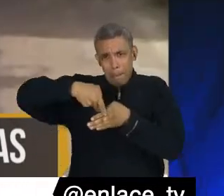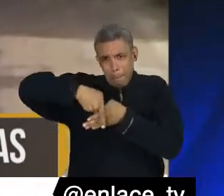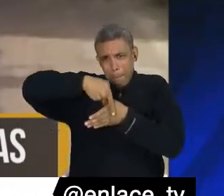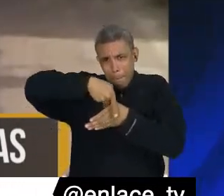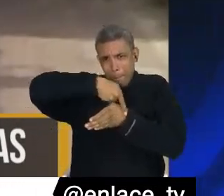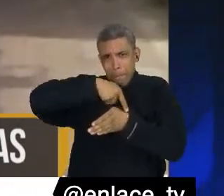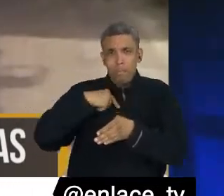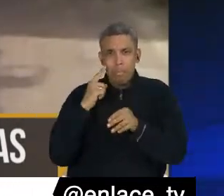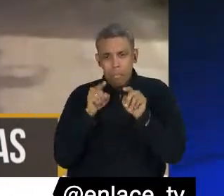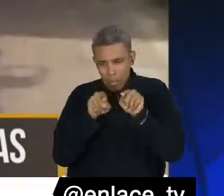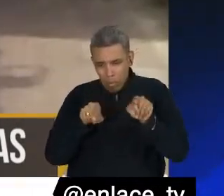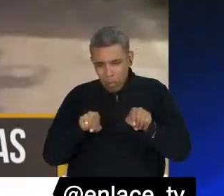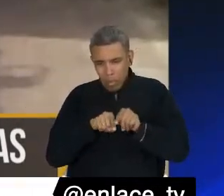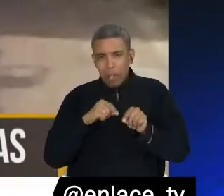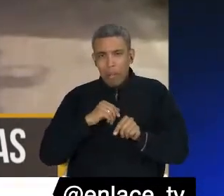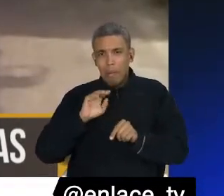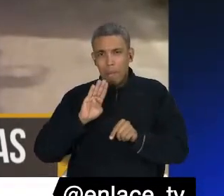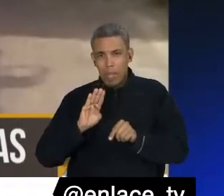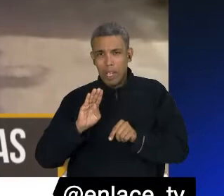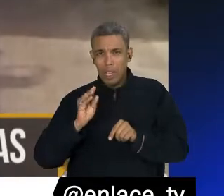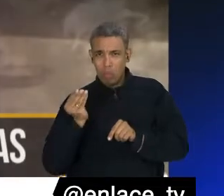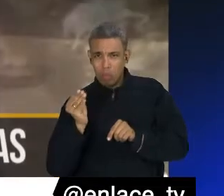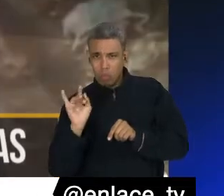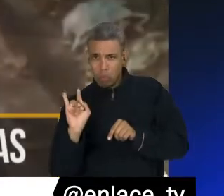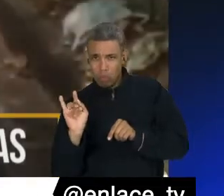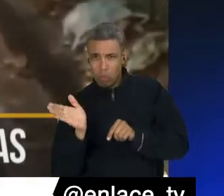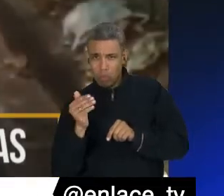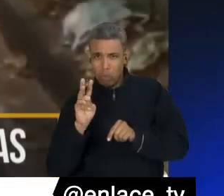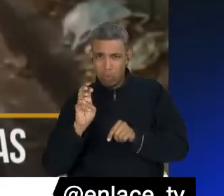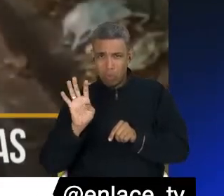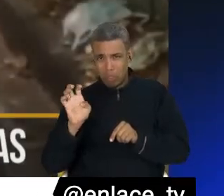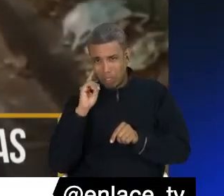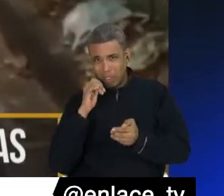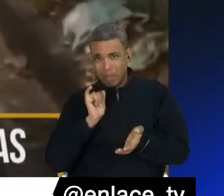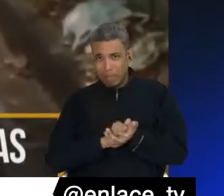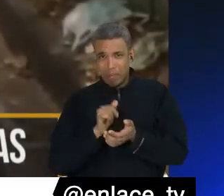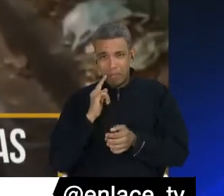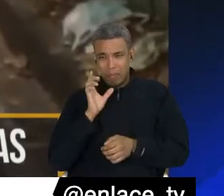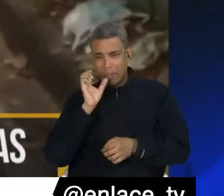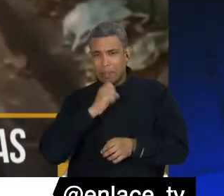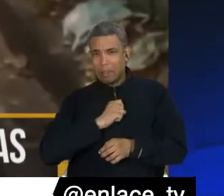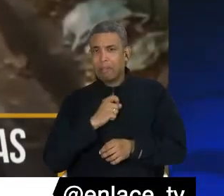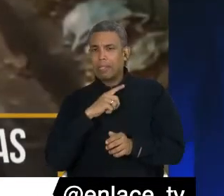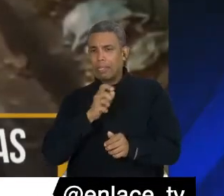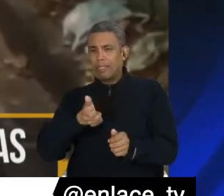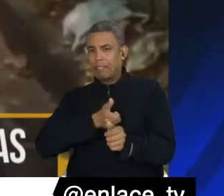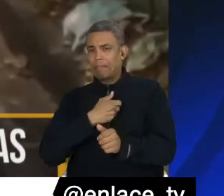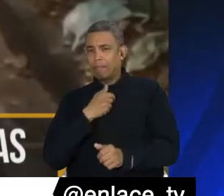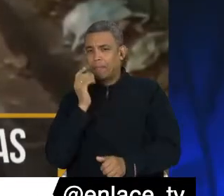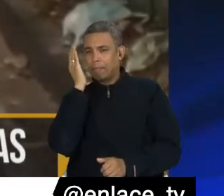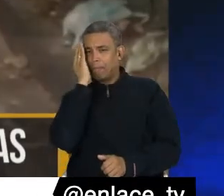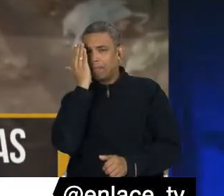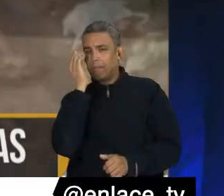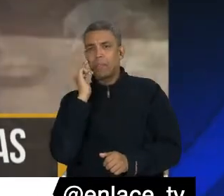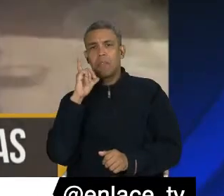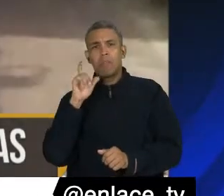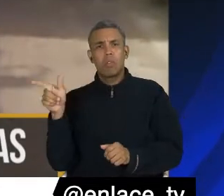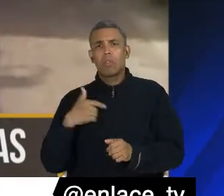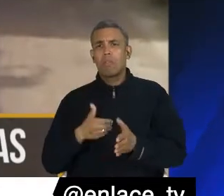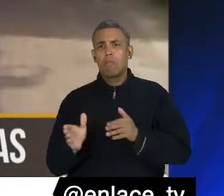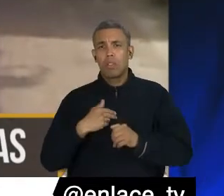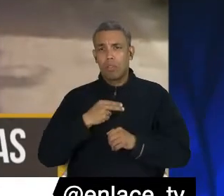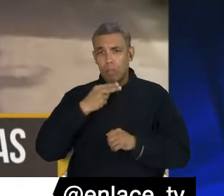placas BQU89C, Rufino, que fue captado sobre la autopista. A ella parece interesarle su integridad, más no la de